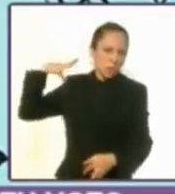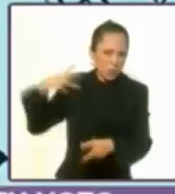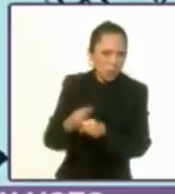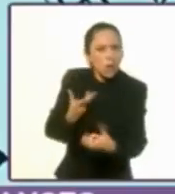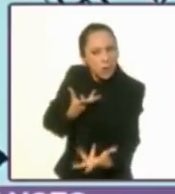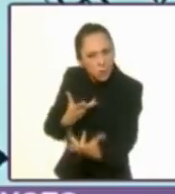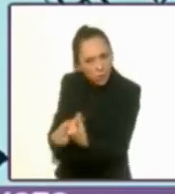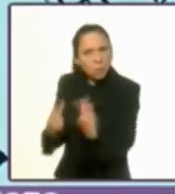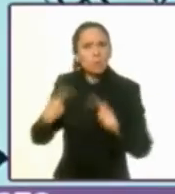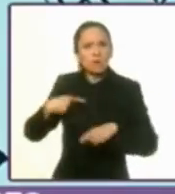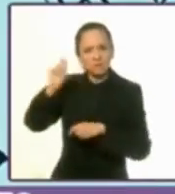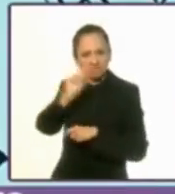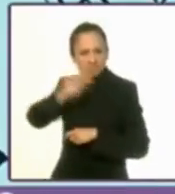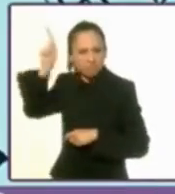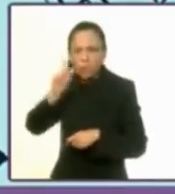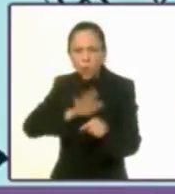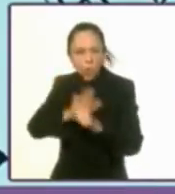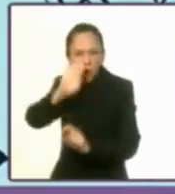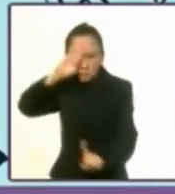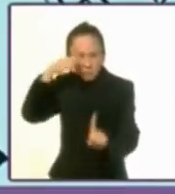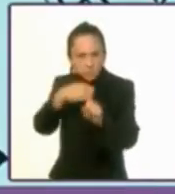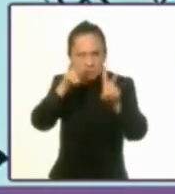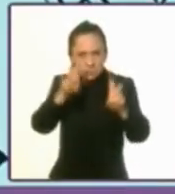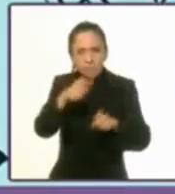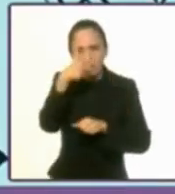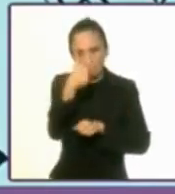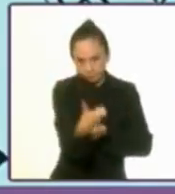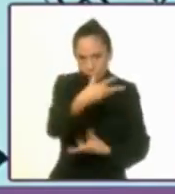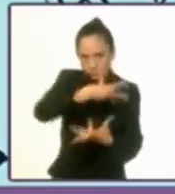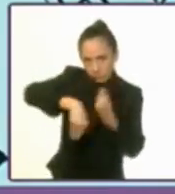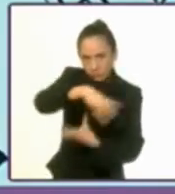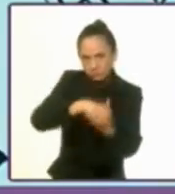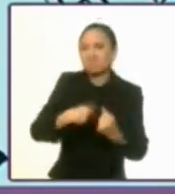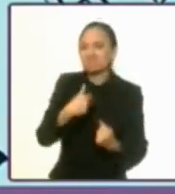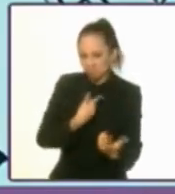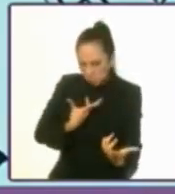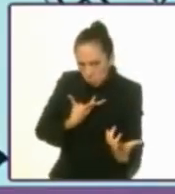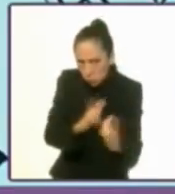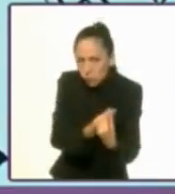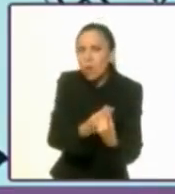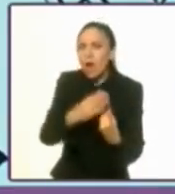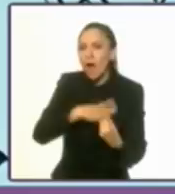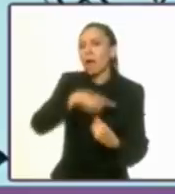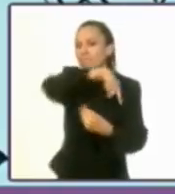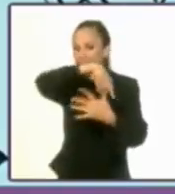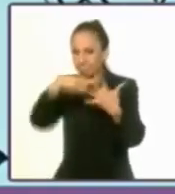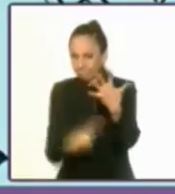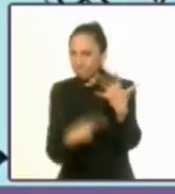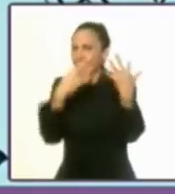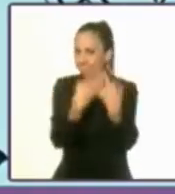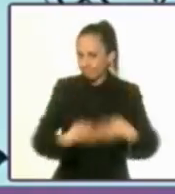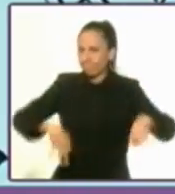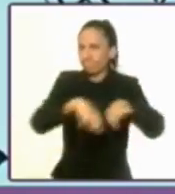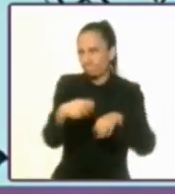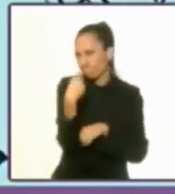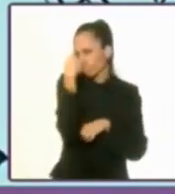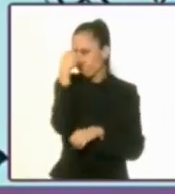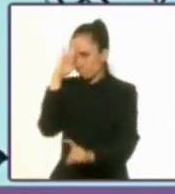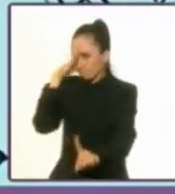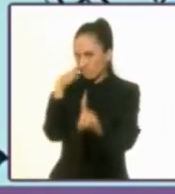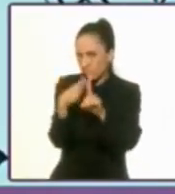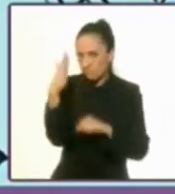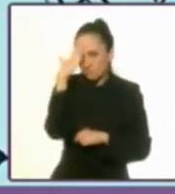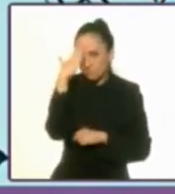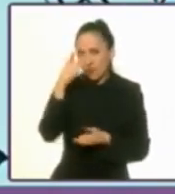particularmente en el tema económico y es con ellos con quienes hemos identificado cinco vocaciones importantes en esta ciudad en cinco